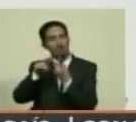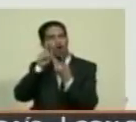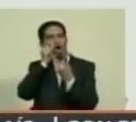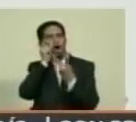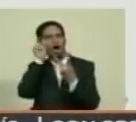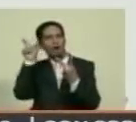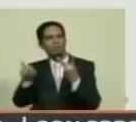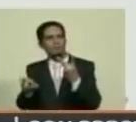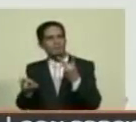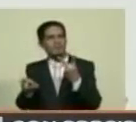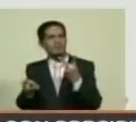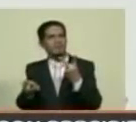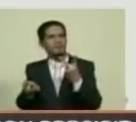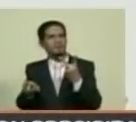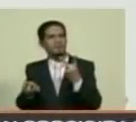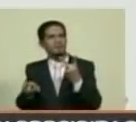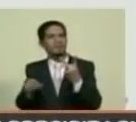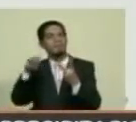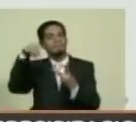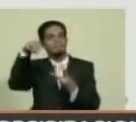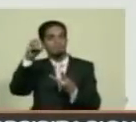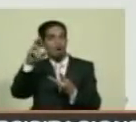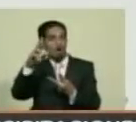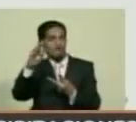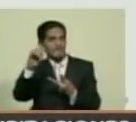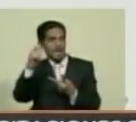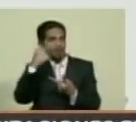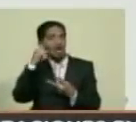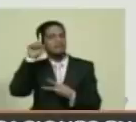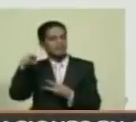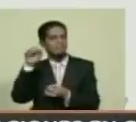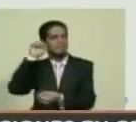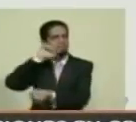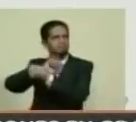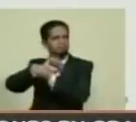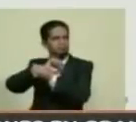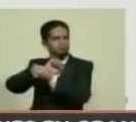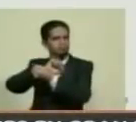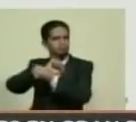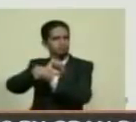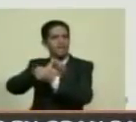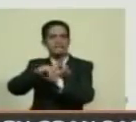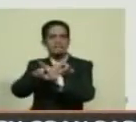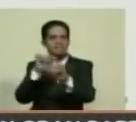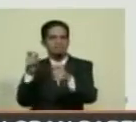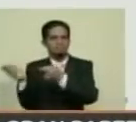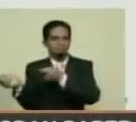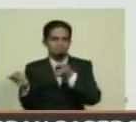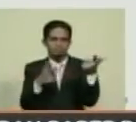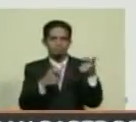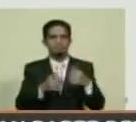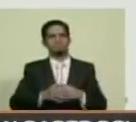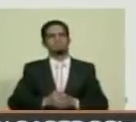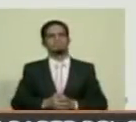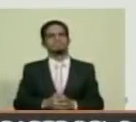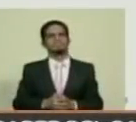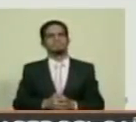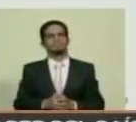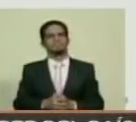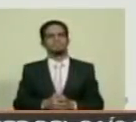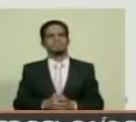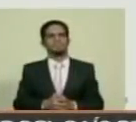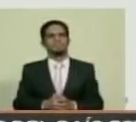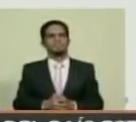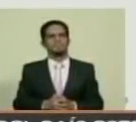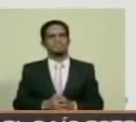Emmanuel Rivas, alias Morfeo, también capturado, y a las órdenes de la Fiscalía General de la República Bolivariana de